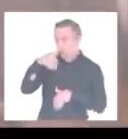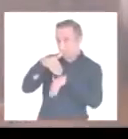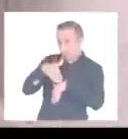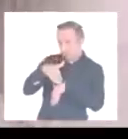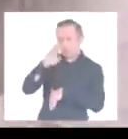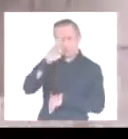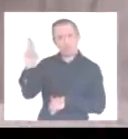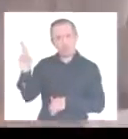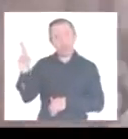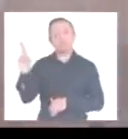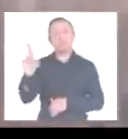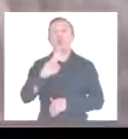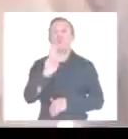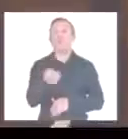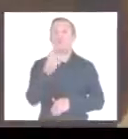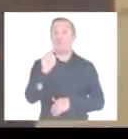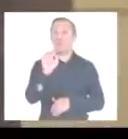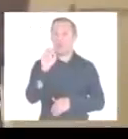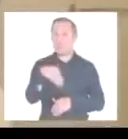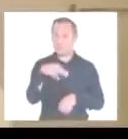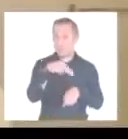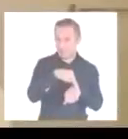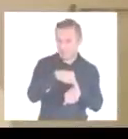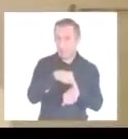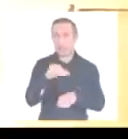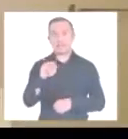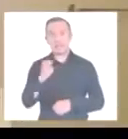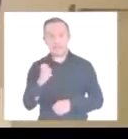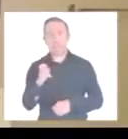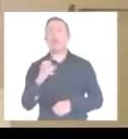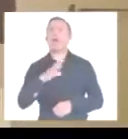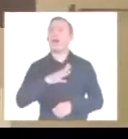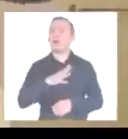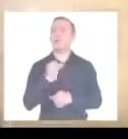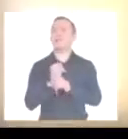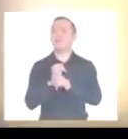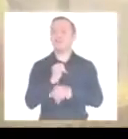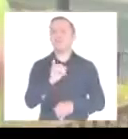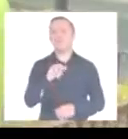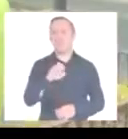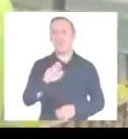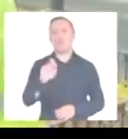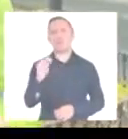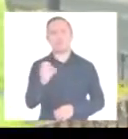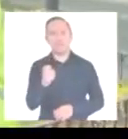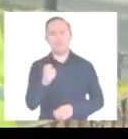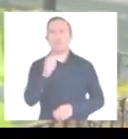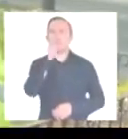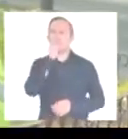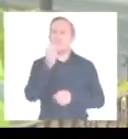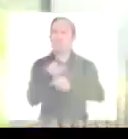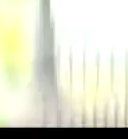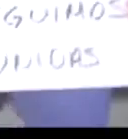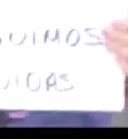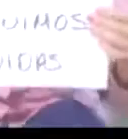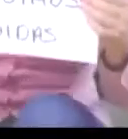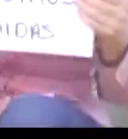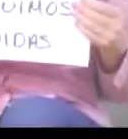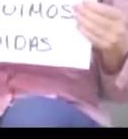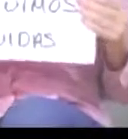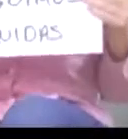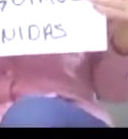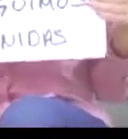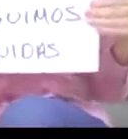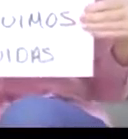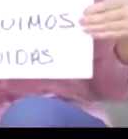infórmate. La Facultad de Medicina de la UNAM y el INE también te ofrecen información en INE.mx. Tu